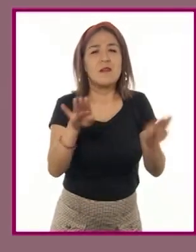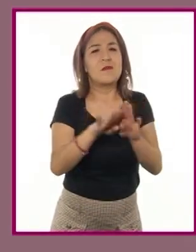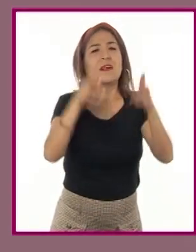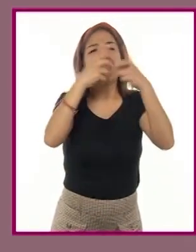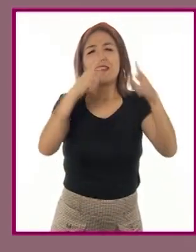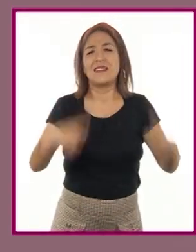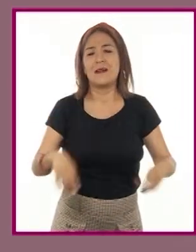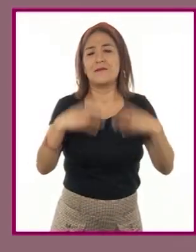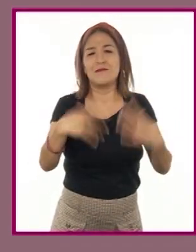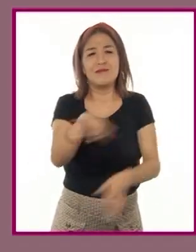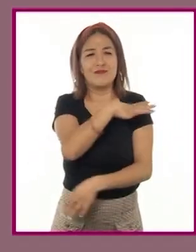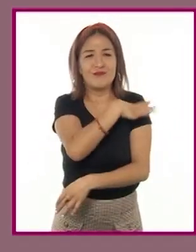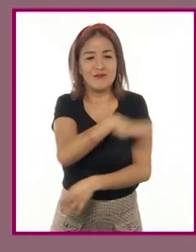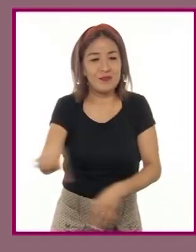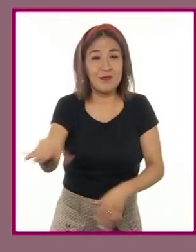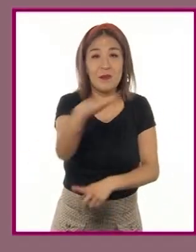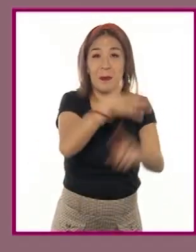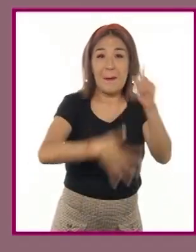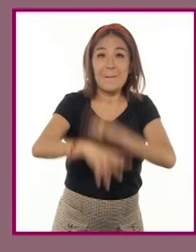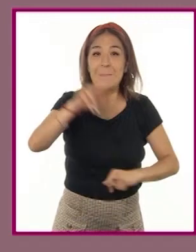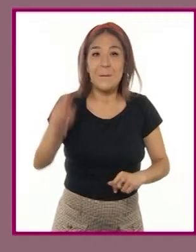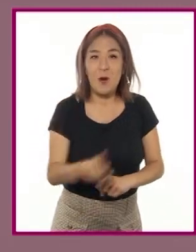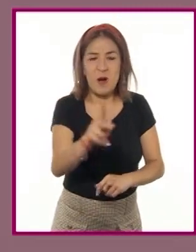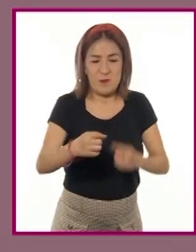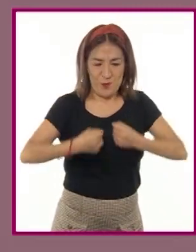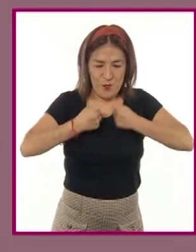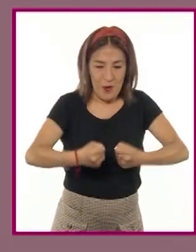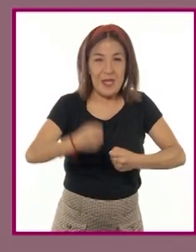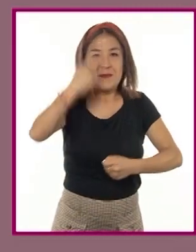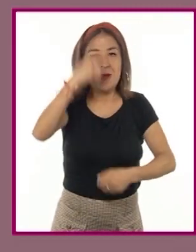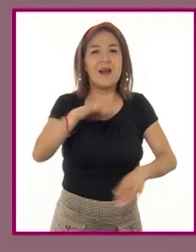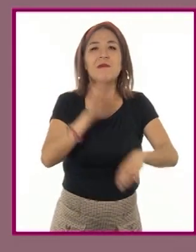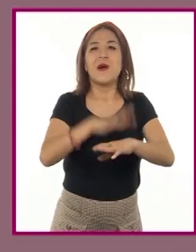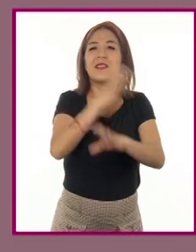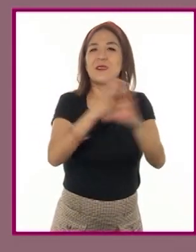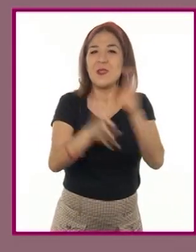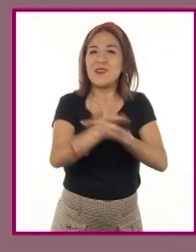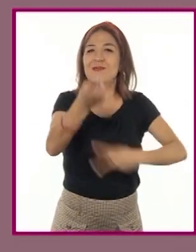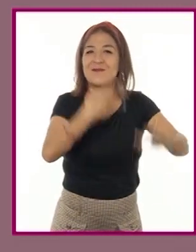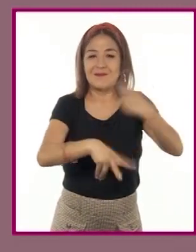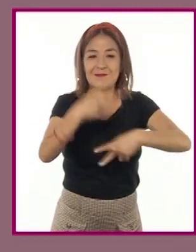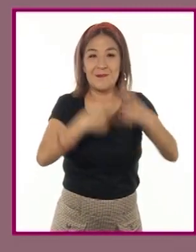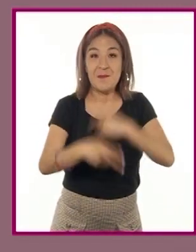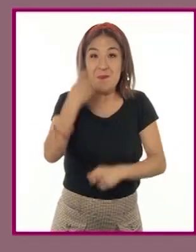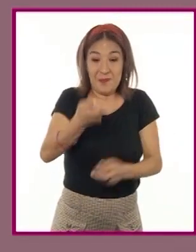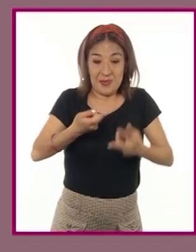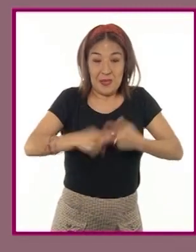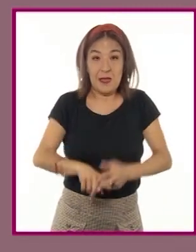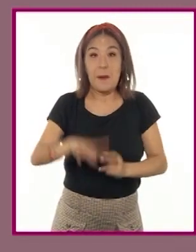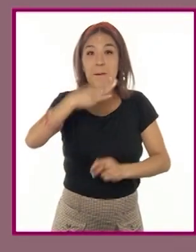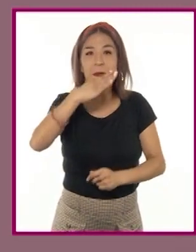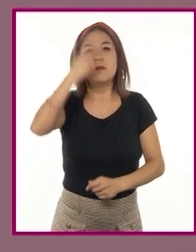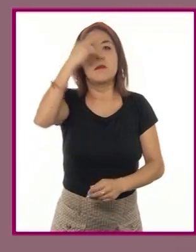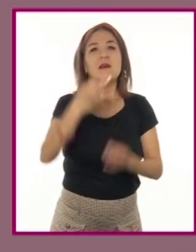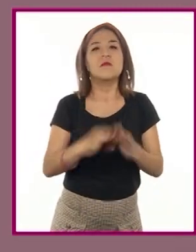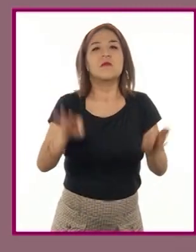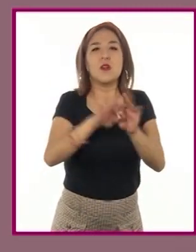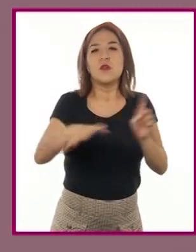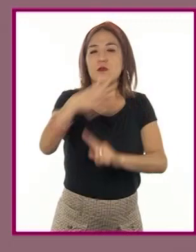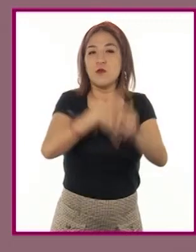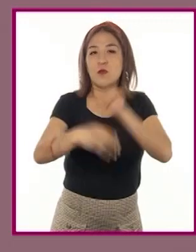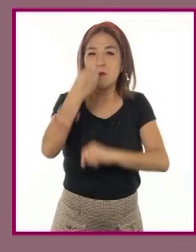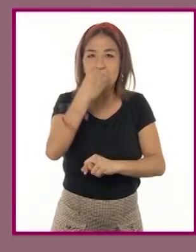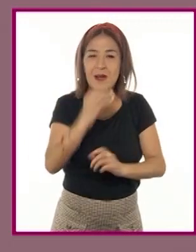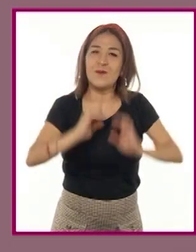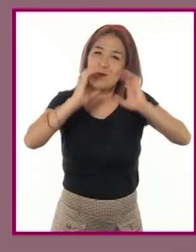impresionante, convirtiéndose en un pueblo fuerte y lleno de riquezas. Desde un inicio, el maíz ha sido la base de nuestra alimentación. Cuidémoslo